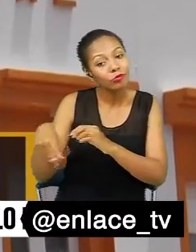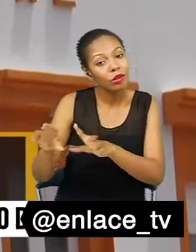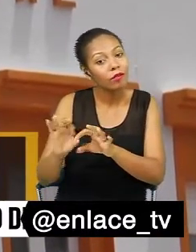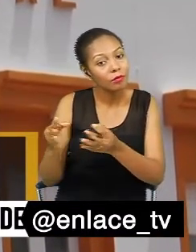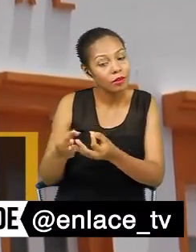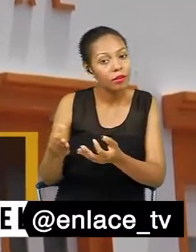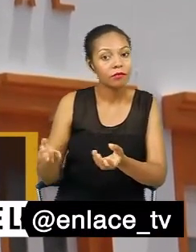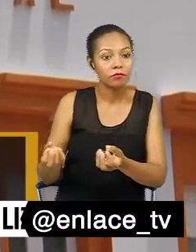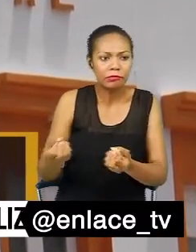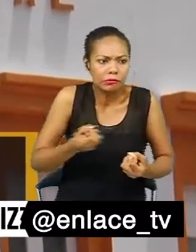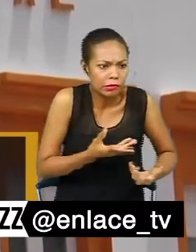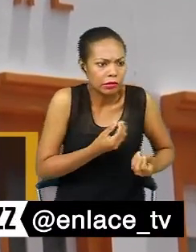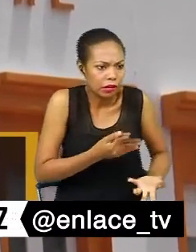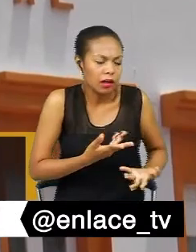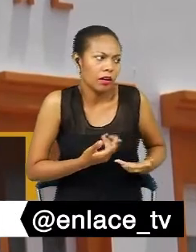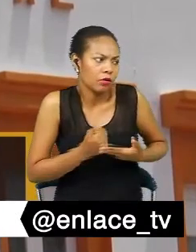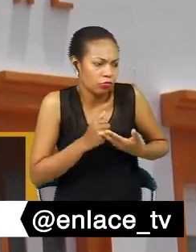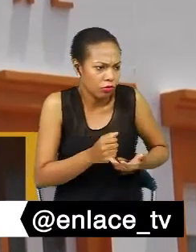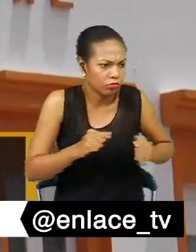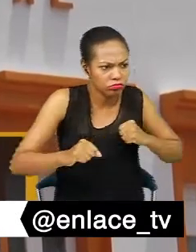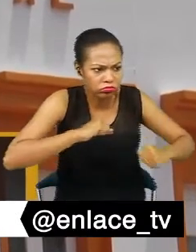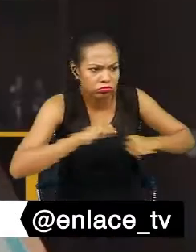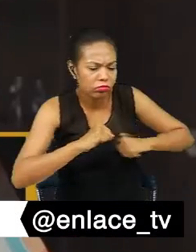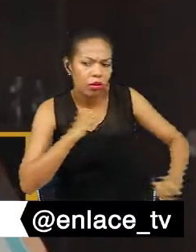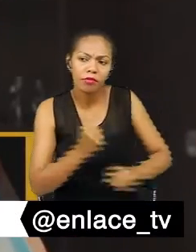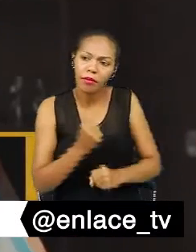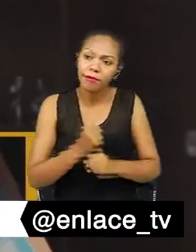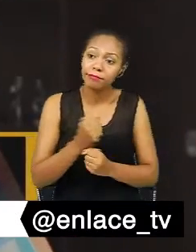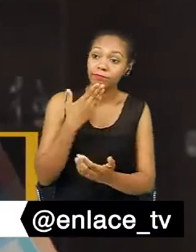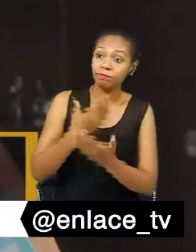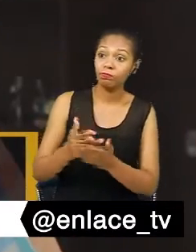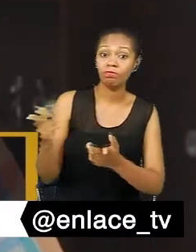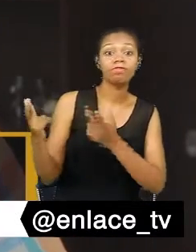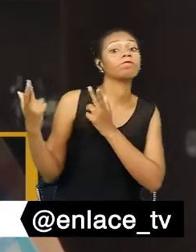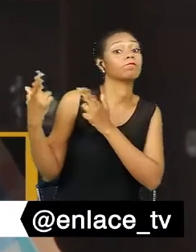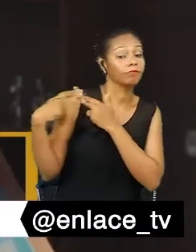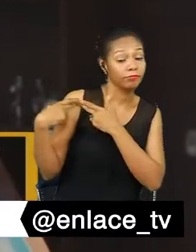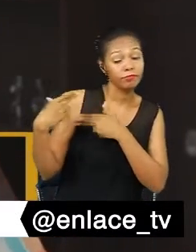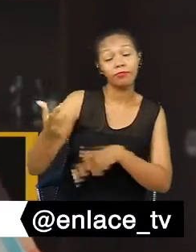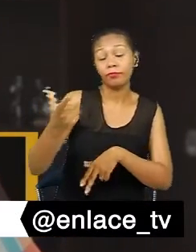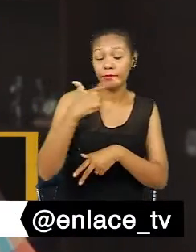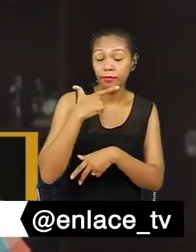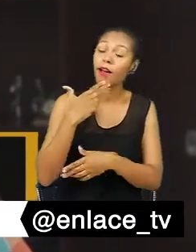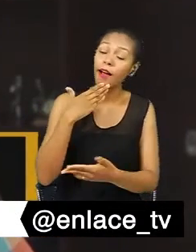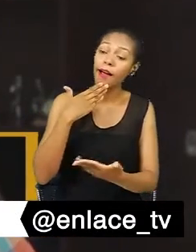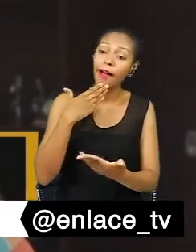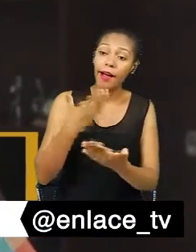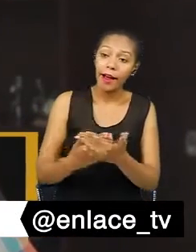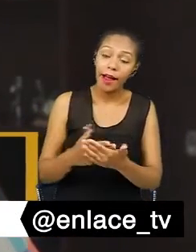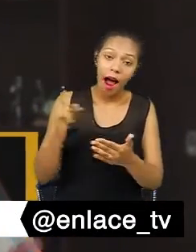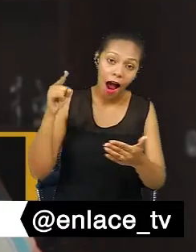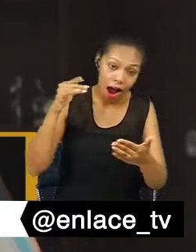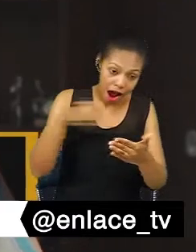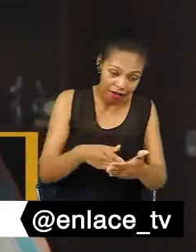el trabajo tan importante, por la manera, la responsabilidad con que hicieron este trabajo hasta el día de